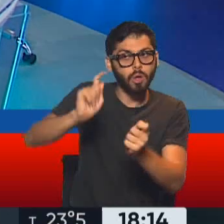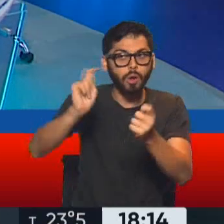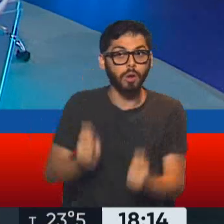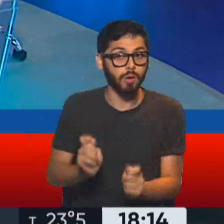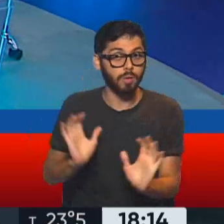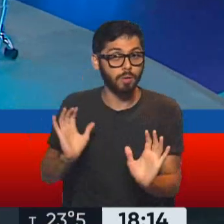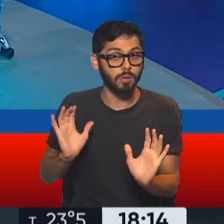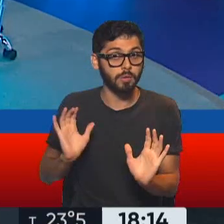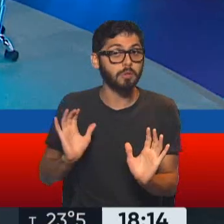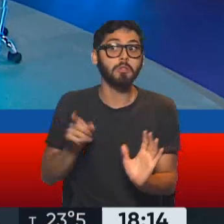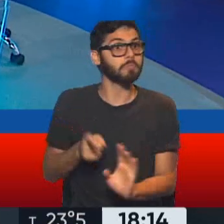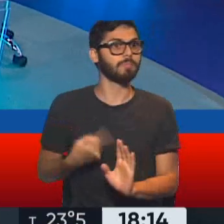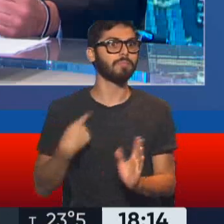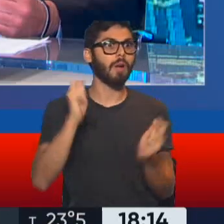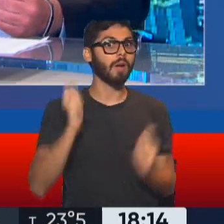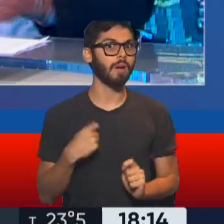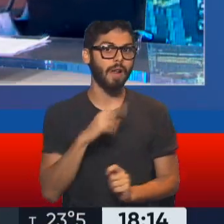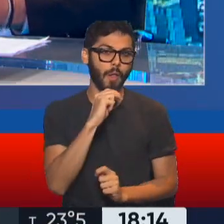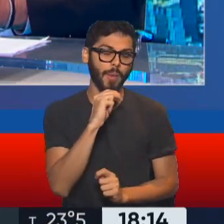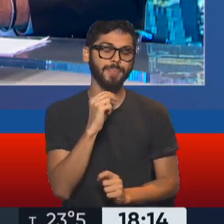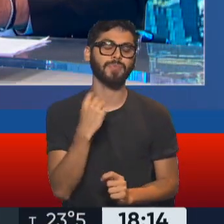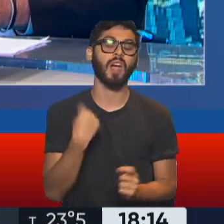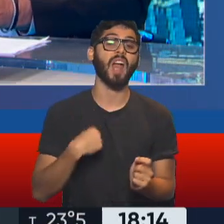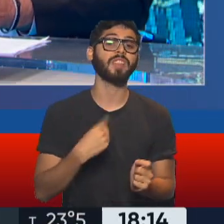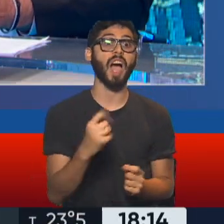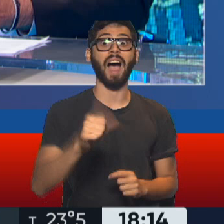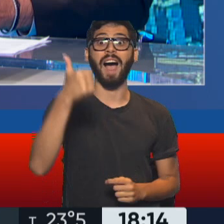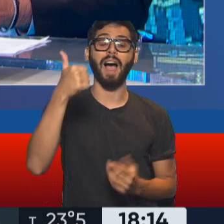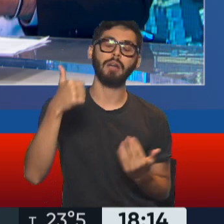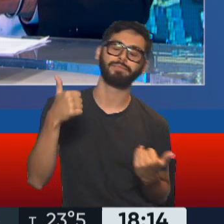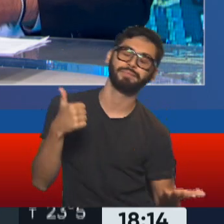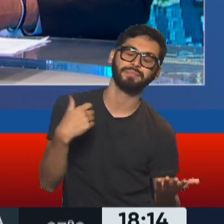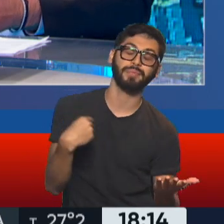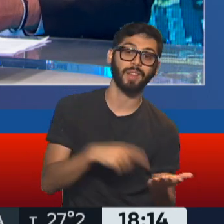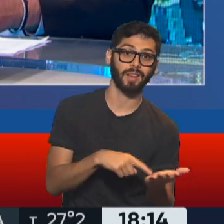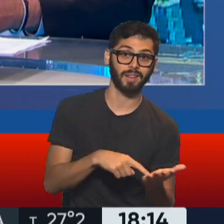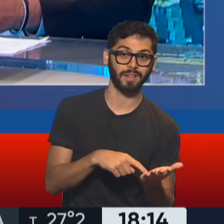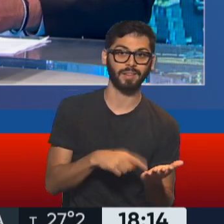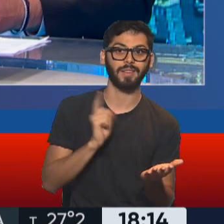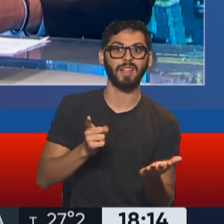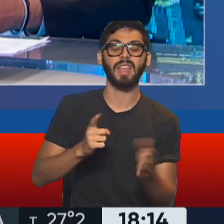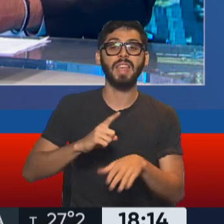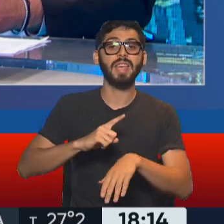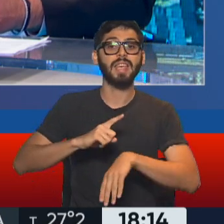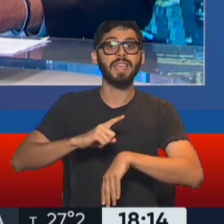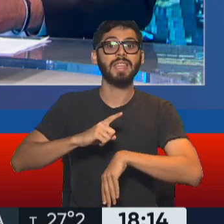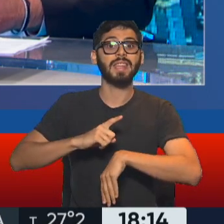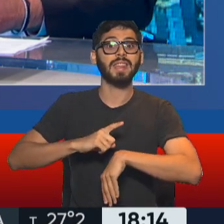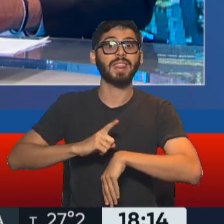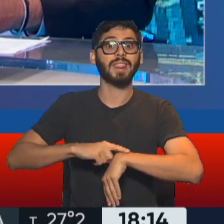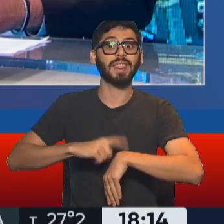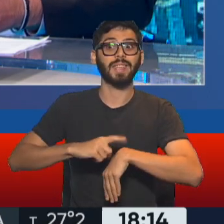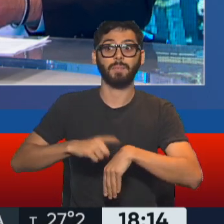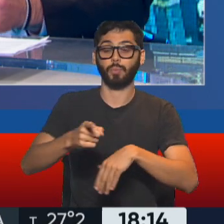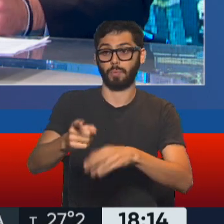de formato como este. ¿En qué se dio la Argentina? Bueno, en el famoso sendero fiscal, en el plazo que va a tener que cumplir para llegar